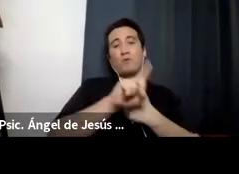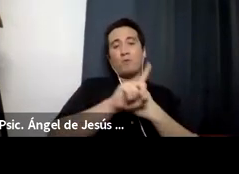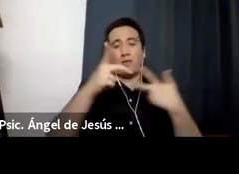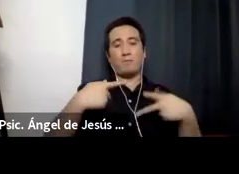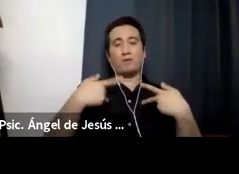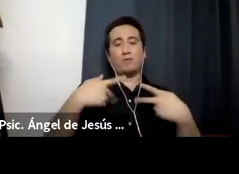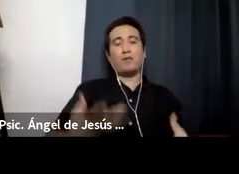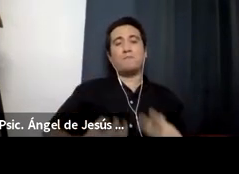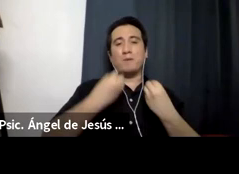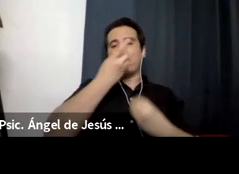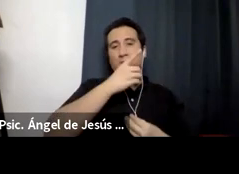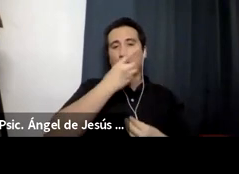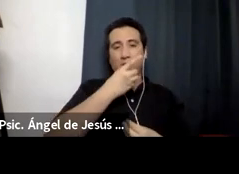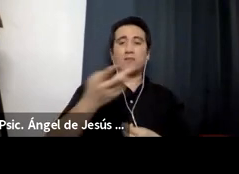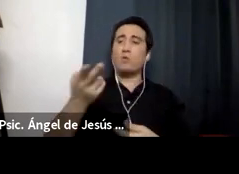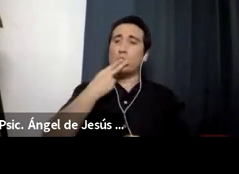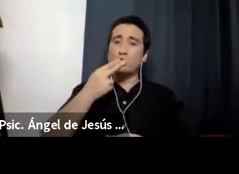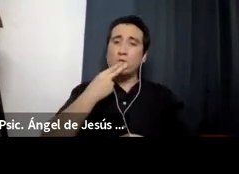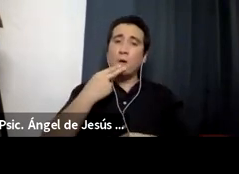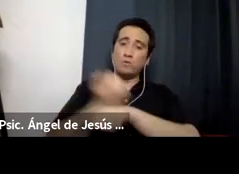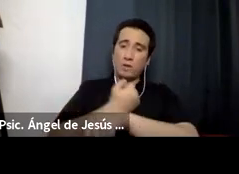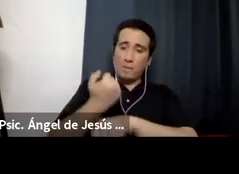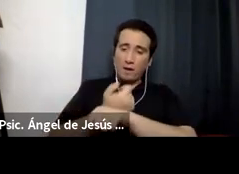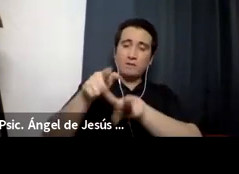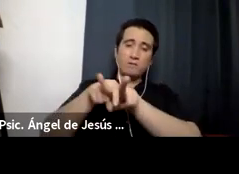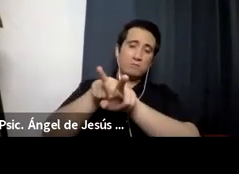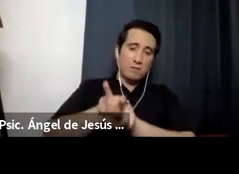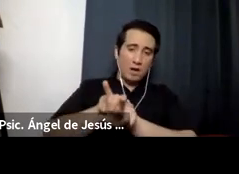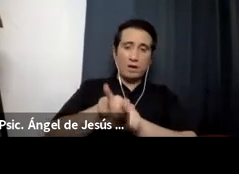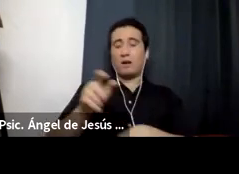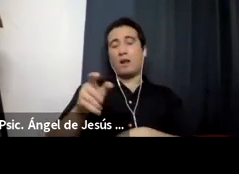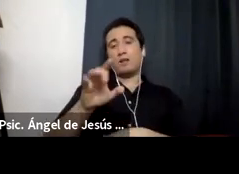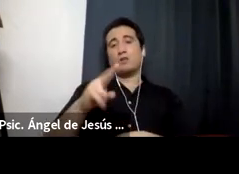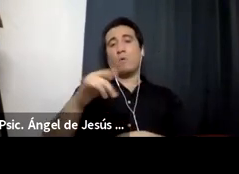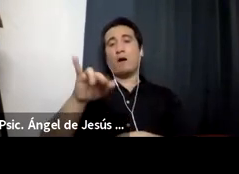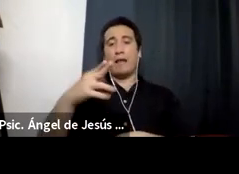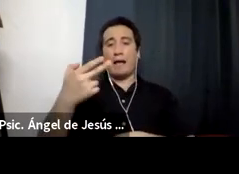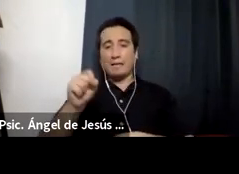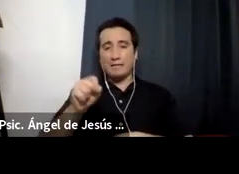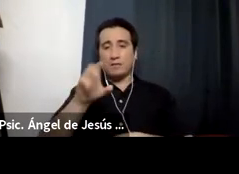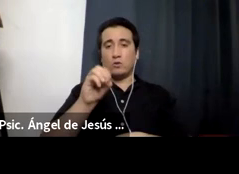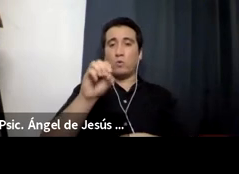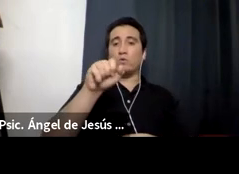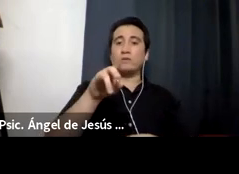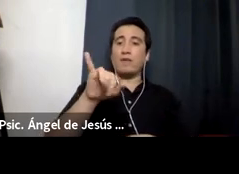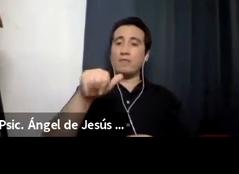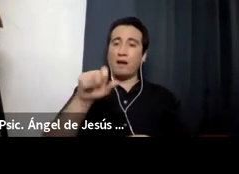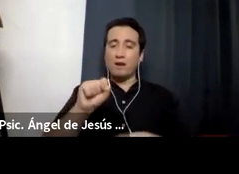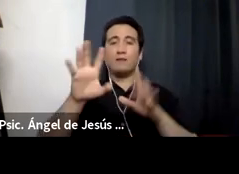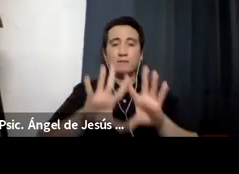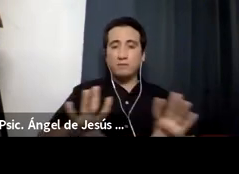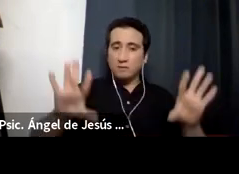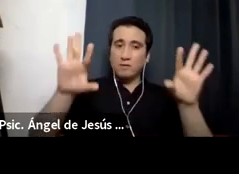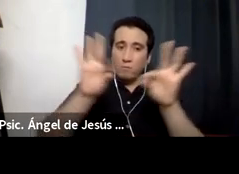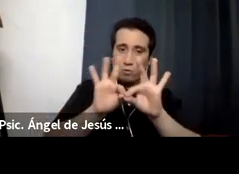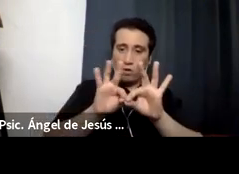utilizamos zapatos abiertos, chanclas, huaraches o sandalias, es bien importante acudir cuando